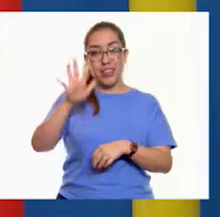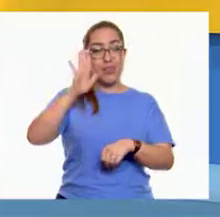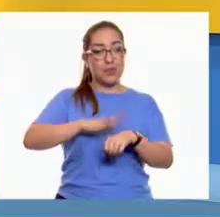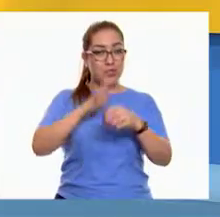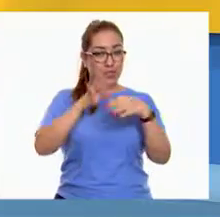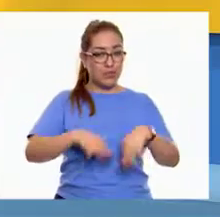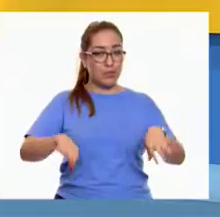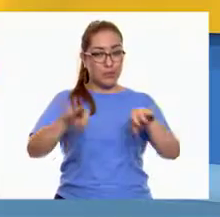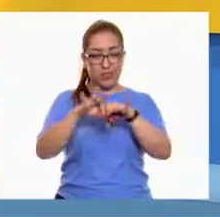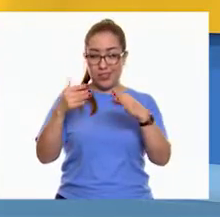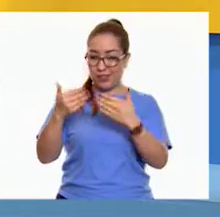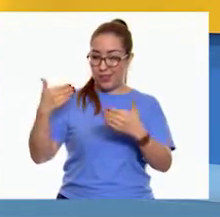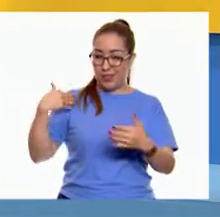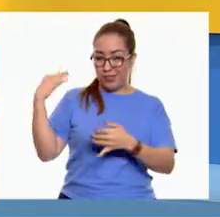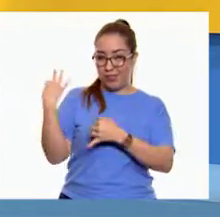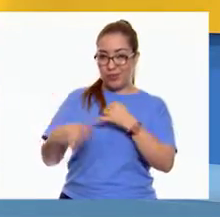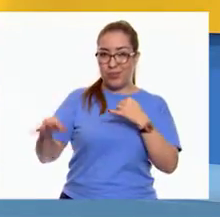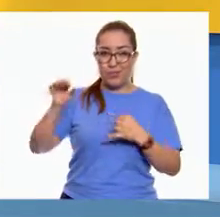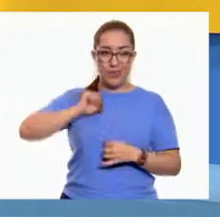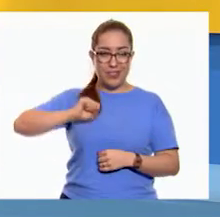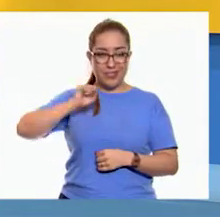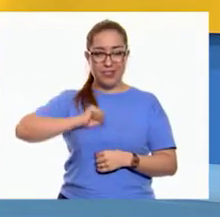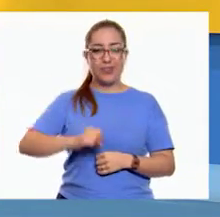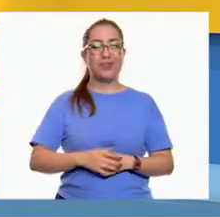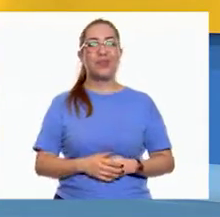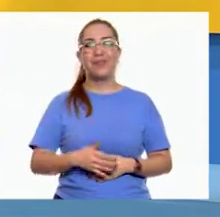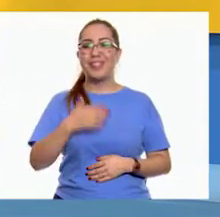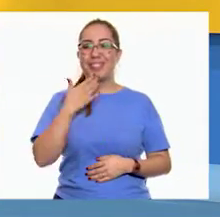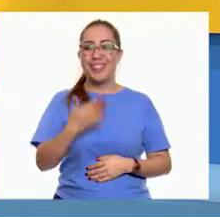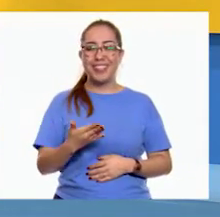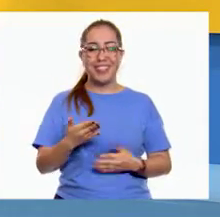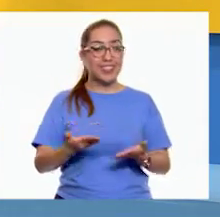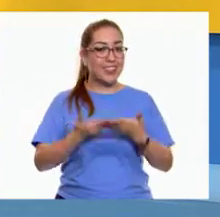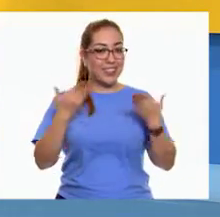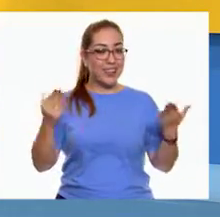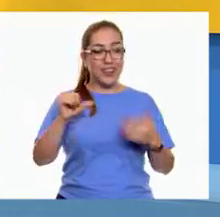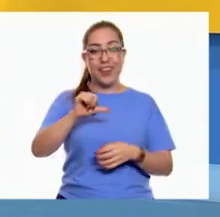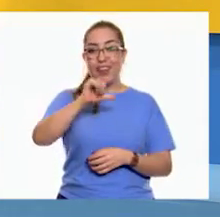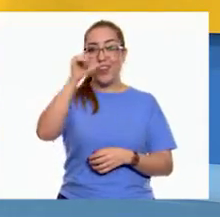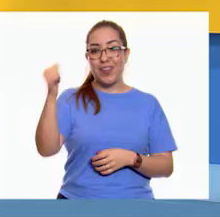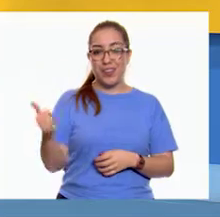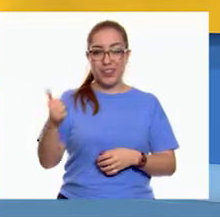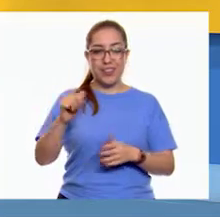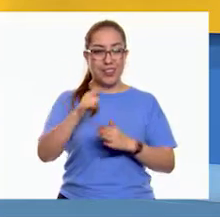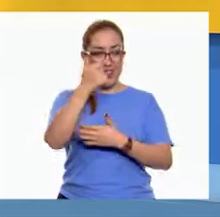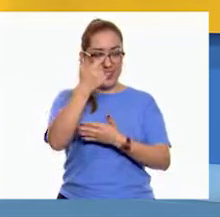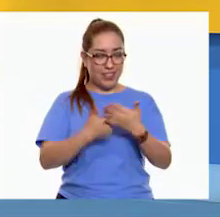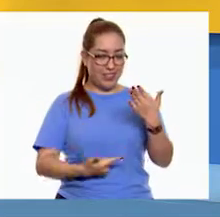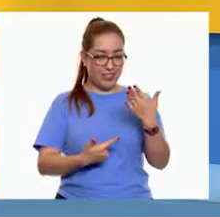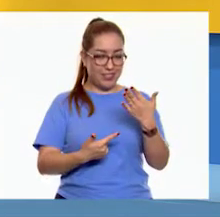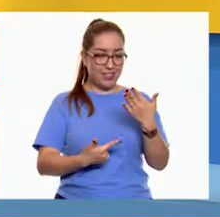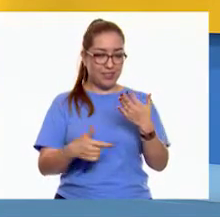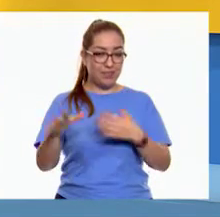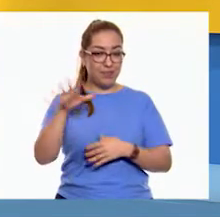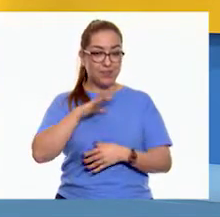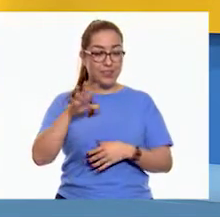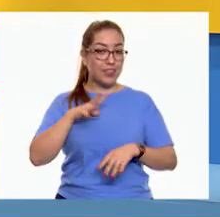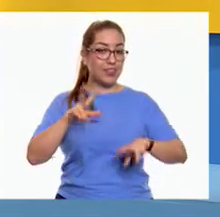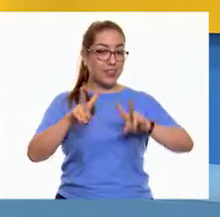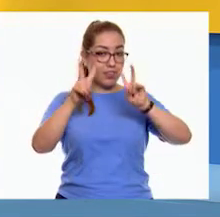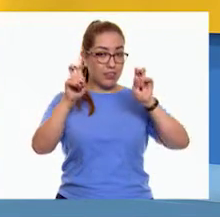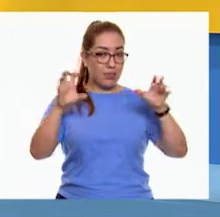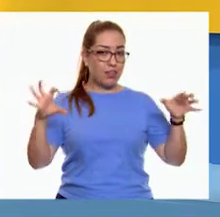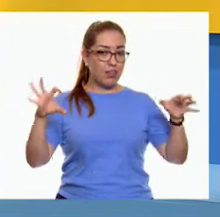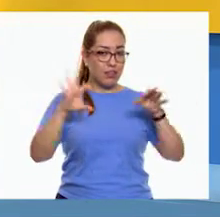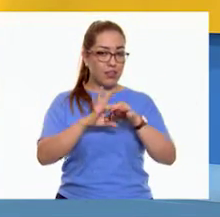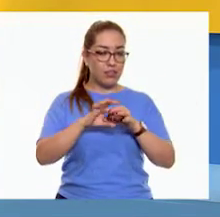siglo. Muy bien. Ahora es momento de cambiar a la siguiente categoría de nuestra lista, en la que hablaremos de los temas referentes